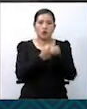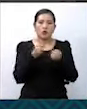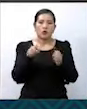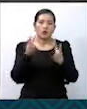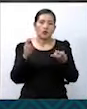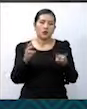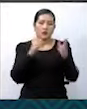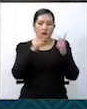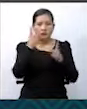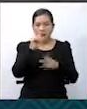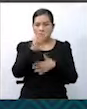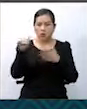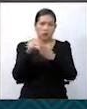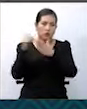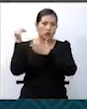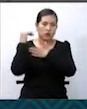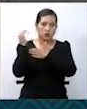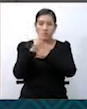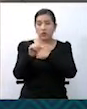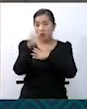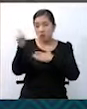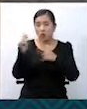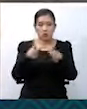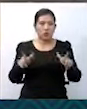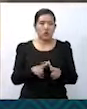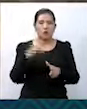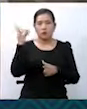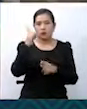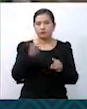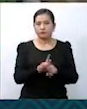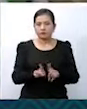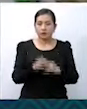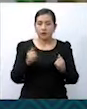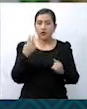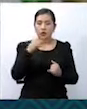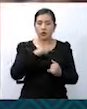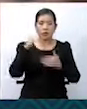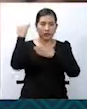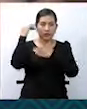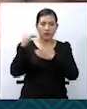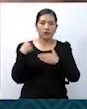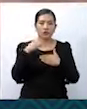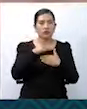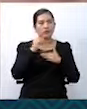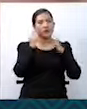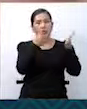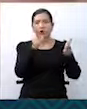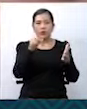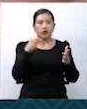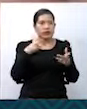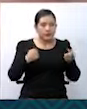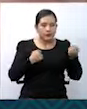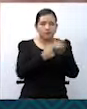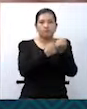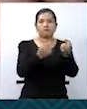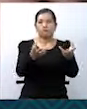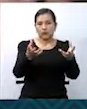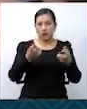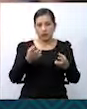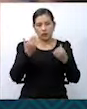que siempre se ha caracterizado por aquello. Y el Comando Departamental de la Policía Boliviana no quiere quedar indiferente ante esta desgracia que están